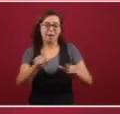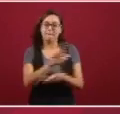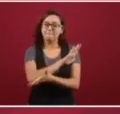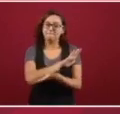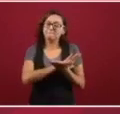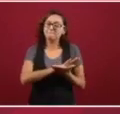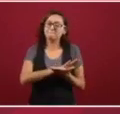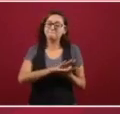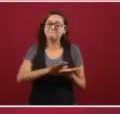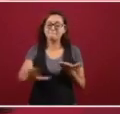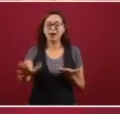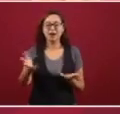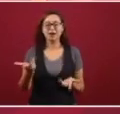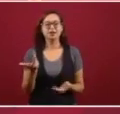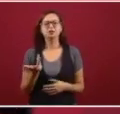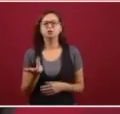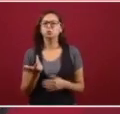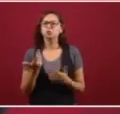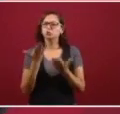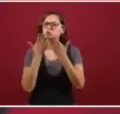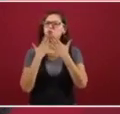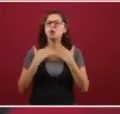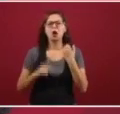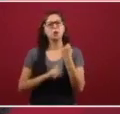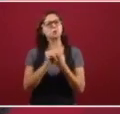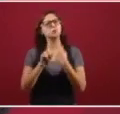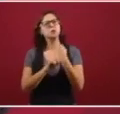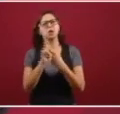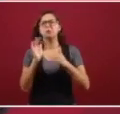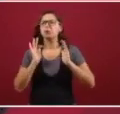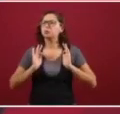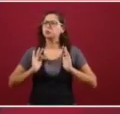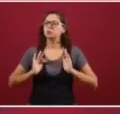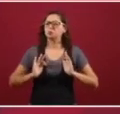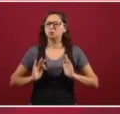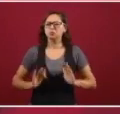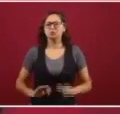y no hubo ningún problema. A lo mejor no hubo ni amparos.